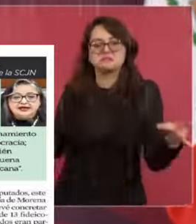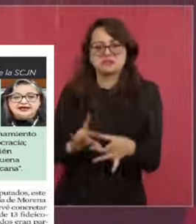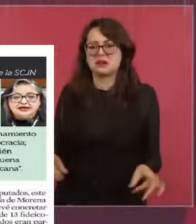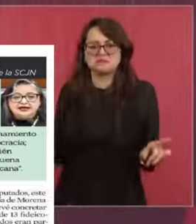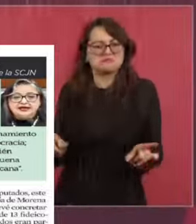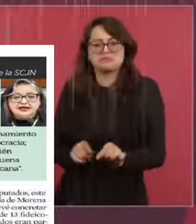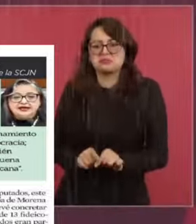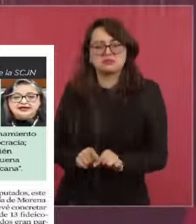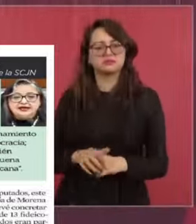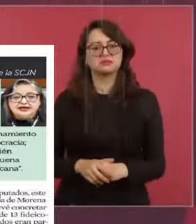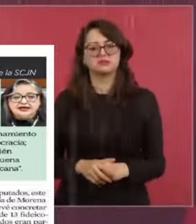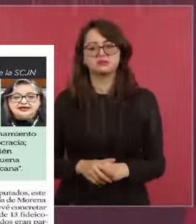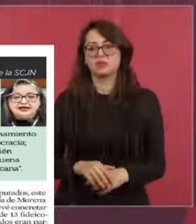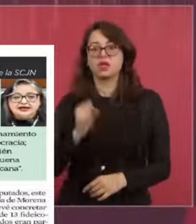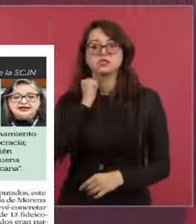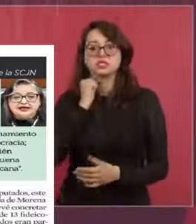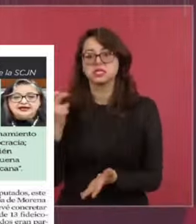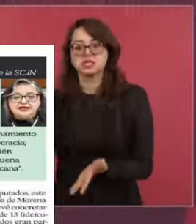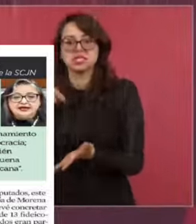ir a el